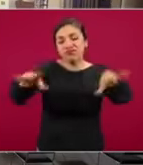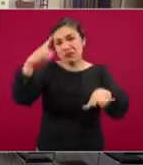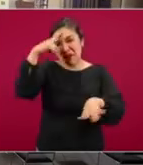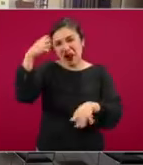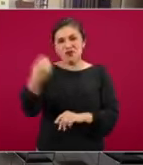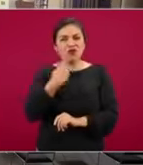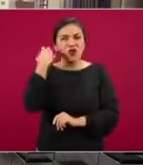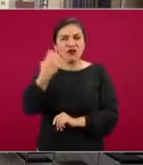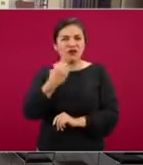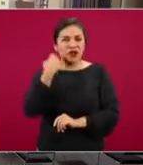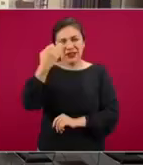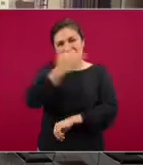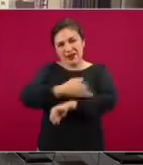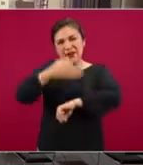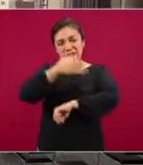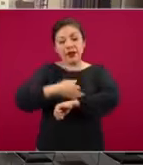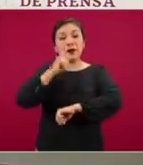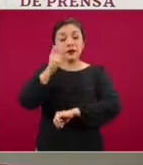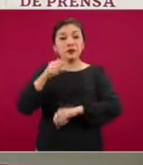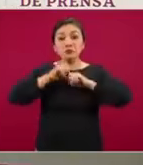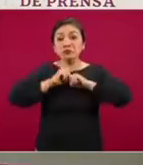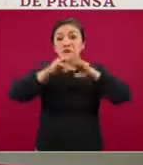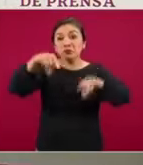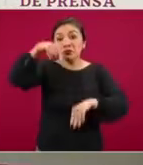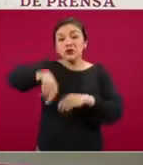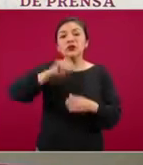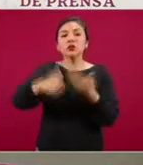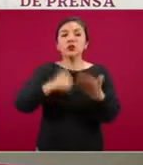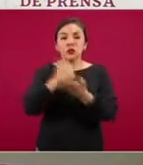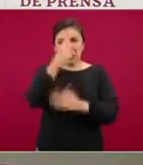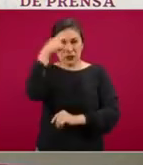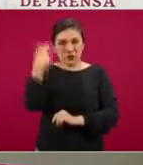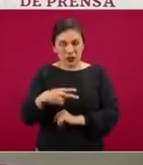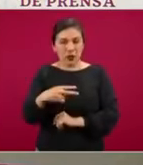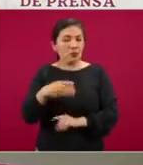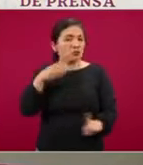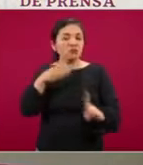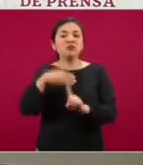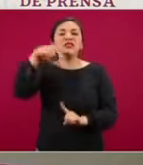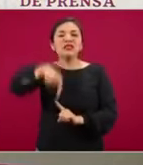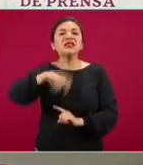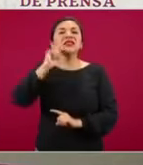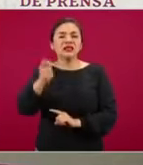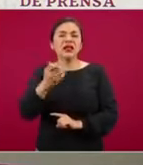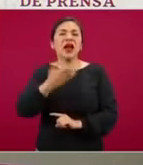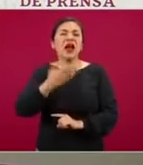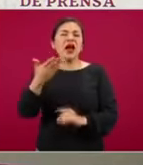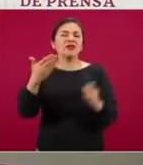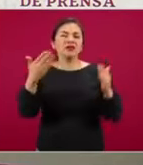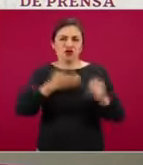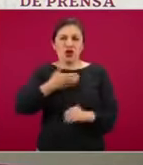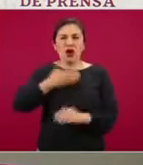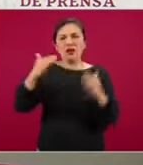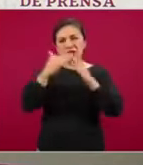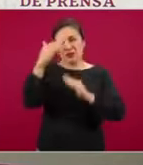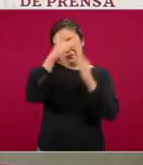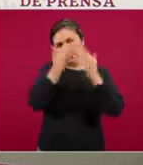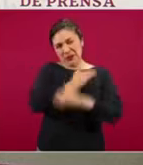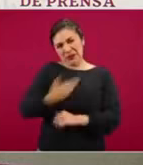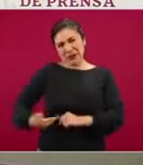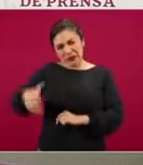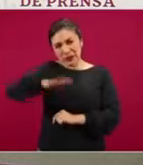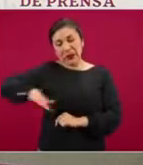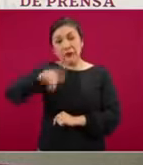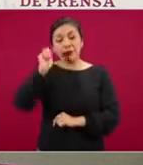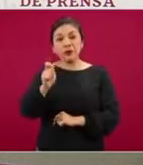esta conferencia vespertina. Se transmite desde la Ciudad de México, específicamente en Palacio Nacional.